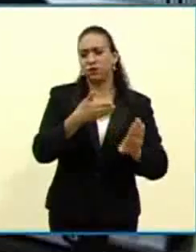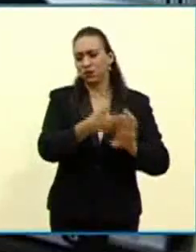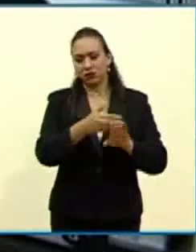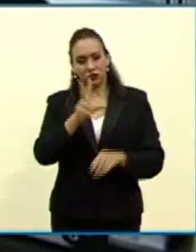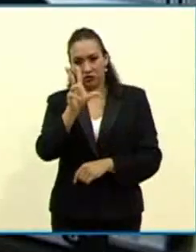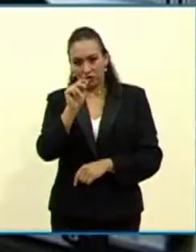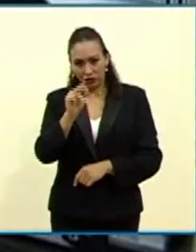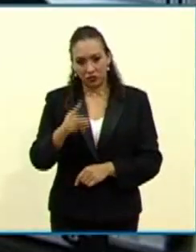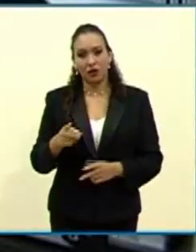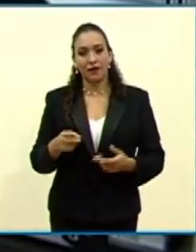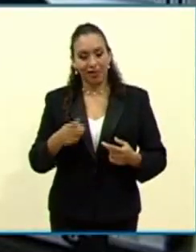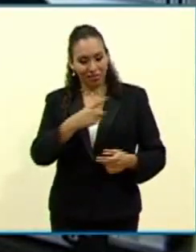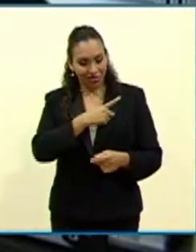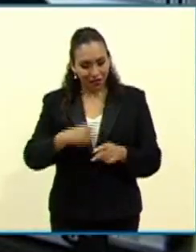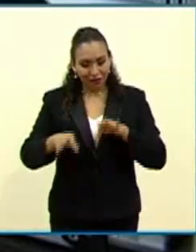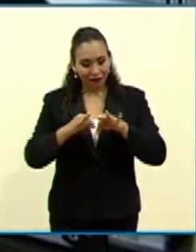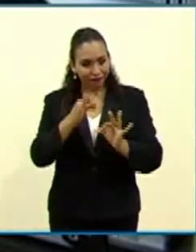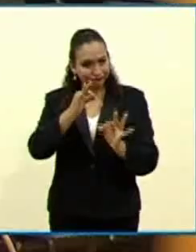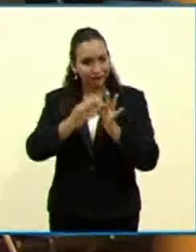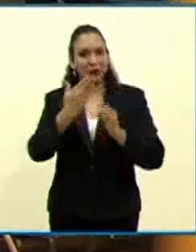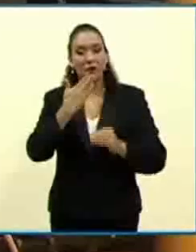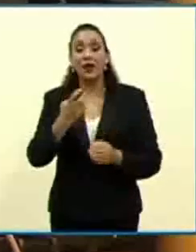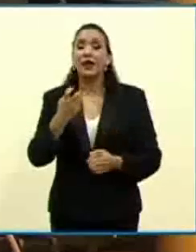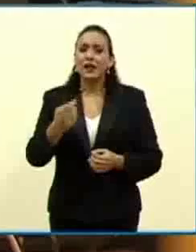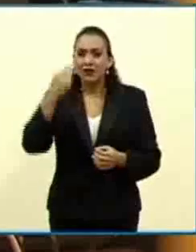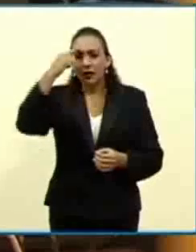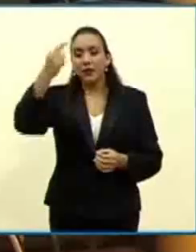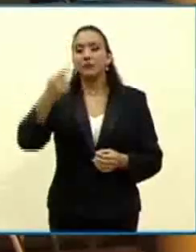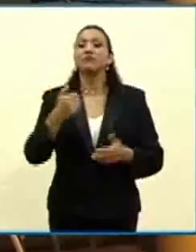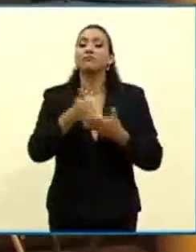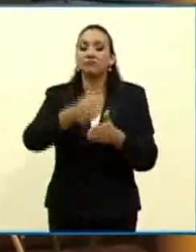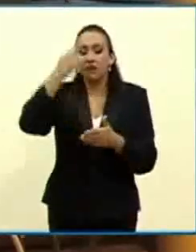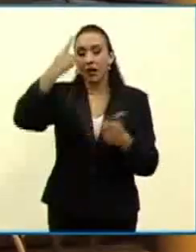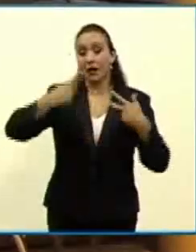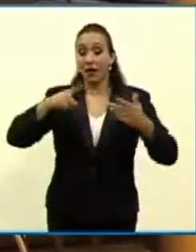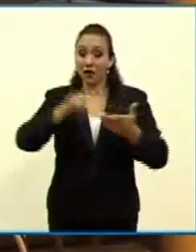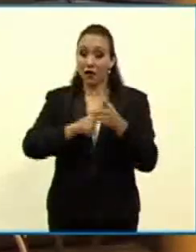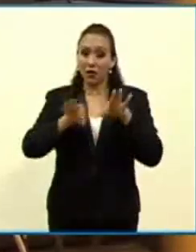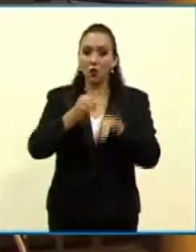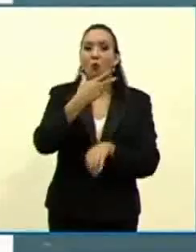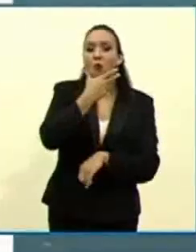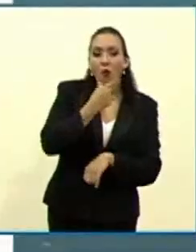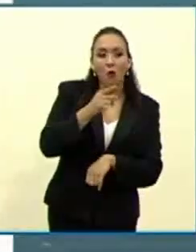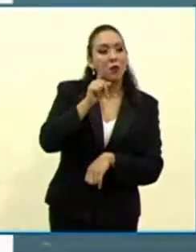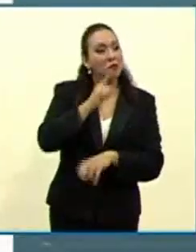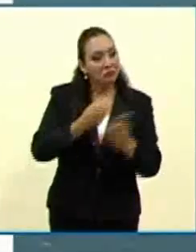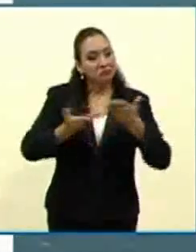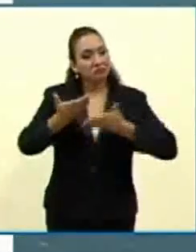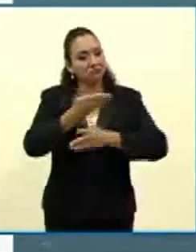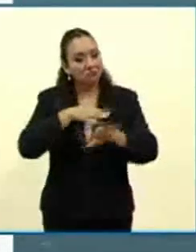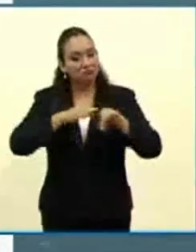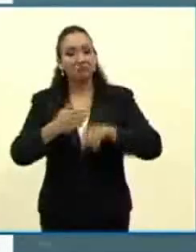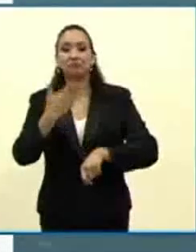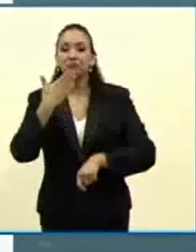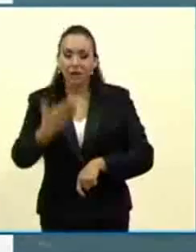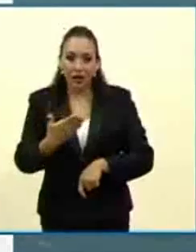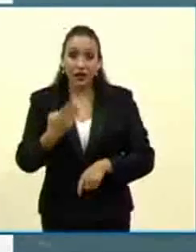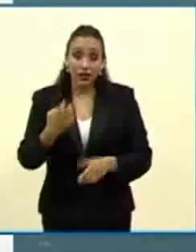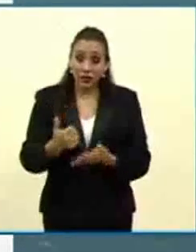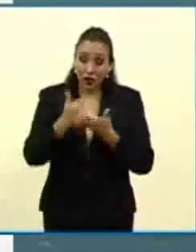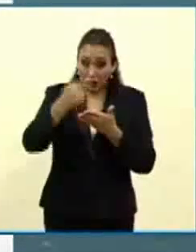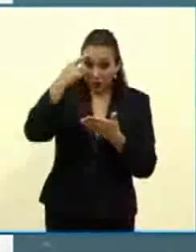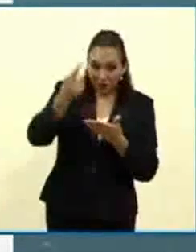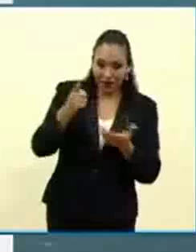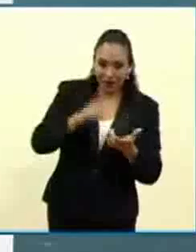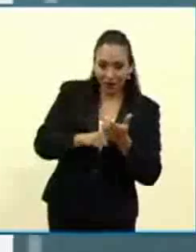Dicha estrategia busca fomentar la igualdad, la perspectiva de género y la transversalidad, además de promover prácticas